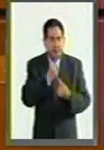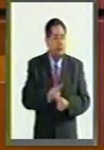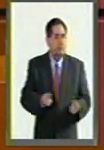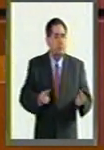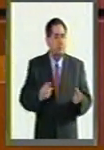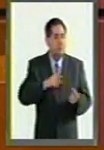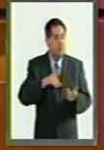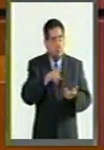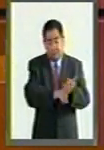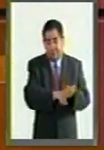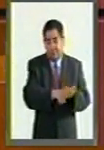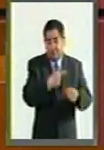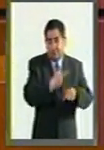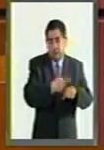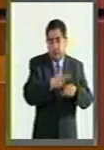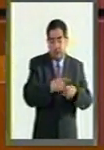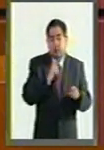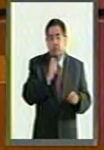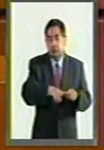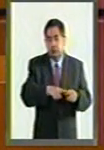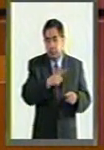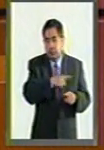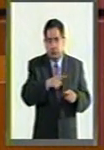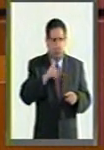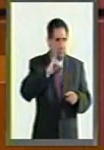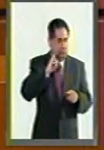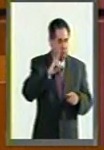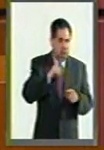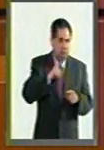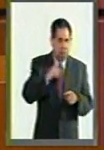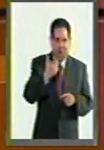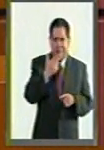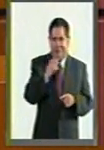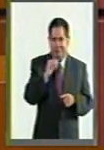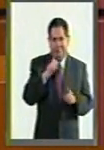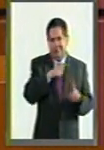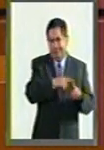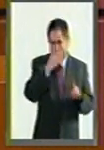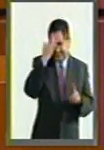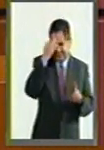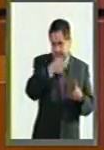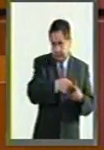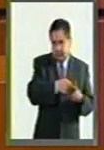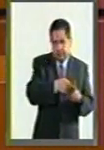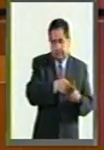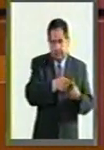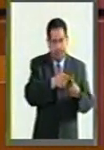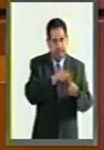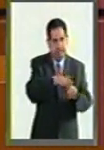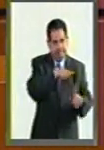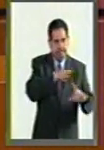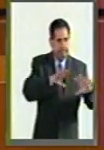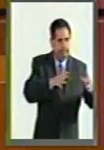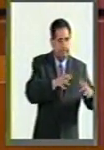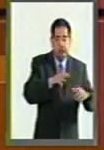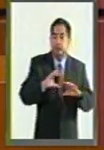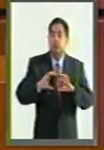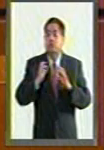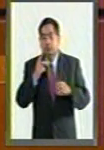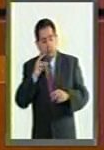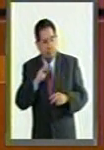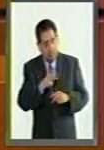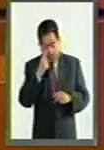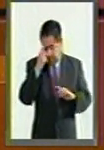que están efectivamente encabezados por una heroína que se llama Grace, que ha puesto prácticamente al Congreso de la Unión